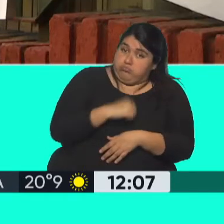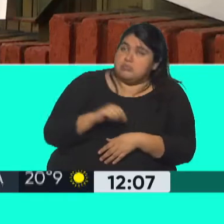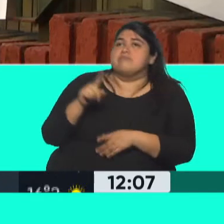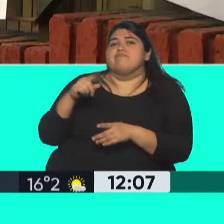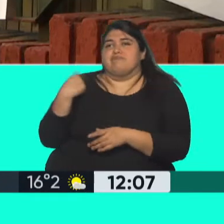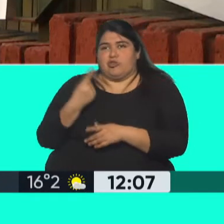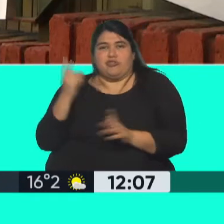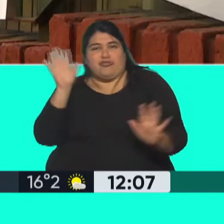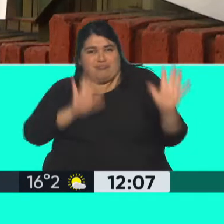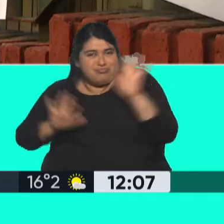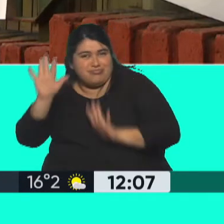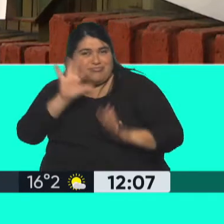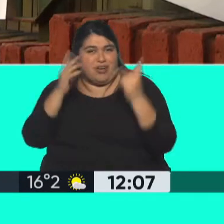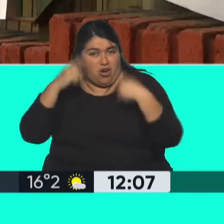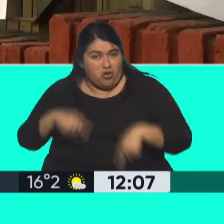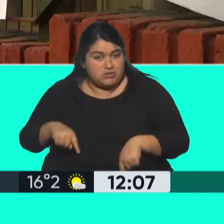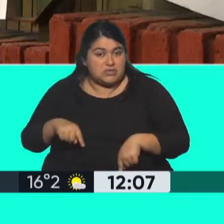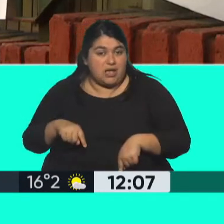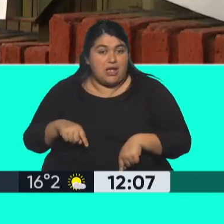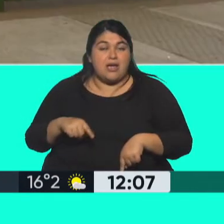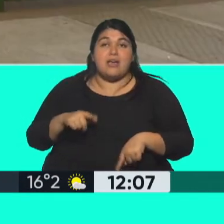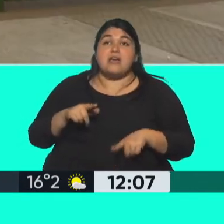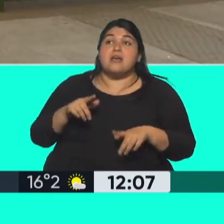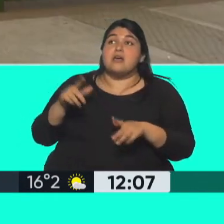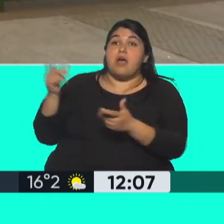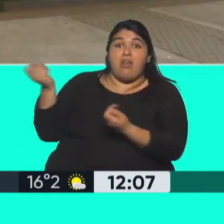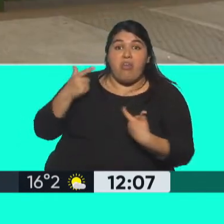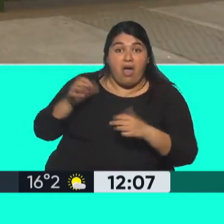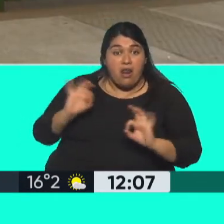el cuerpo para, si las condiciones dignas no nos las dan, generarlas nosotros.